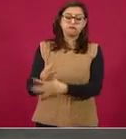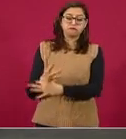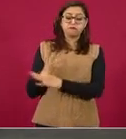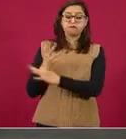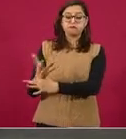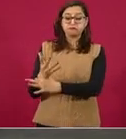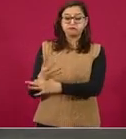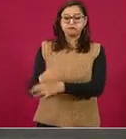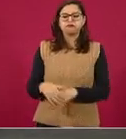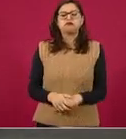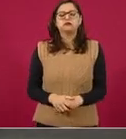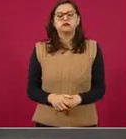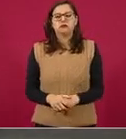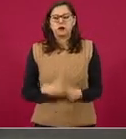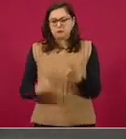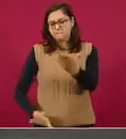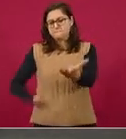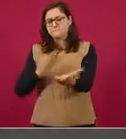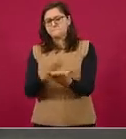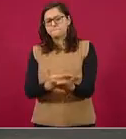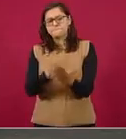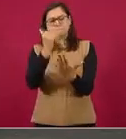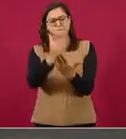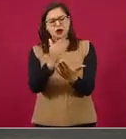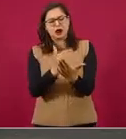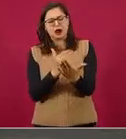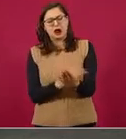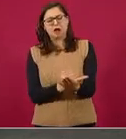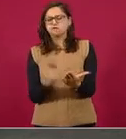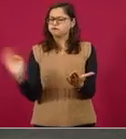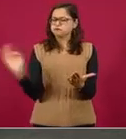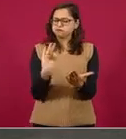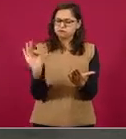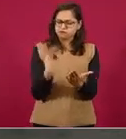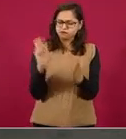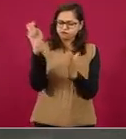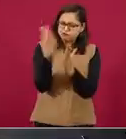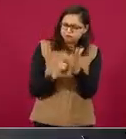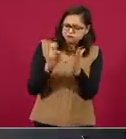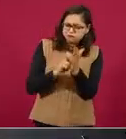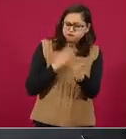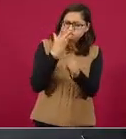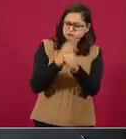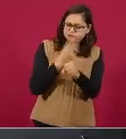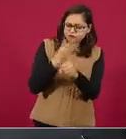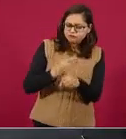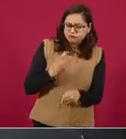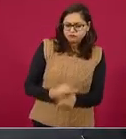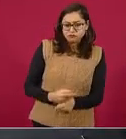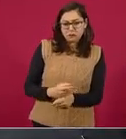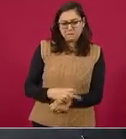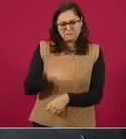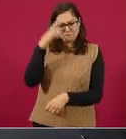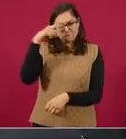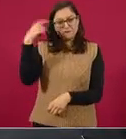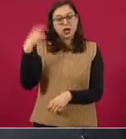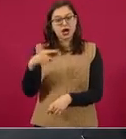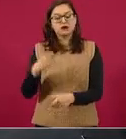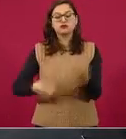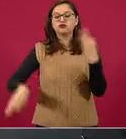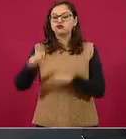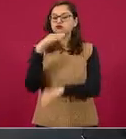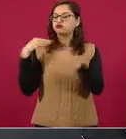cambiar alguna cuestión a la reforma que usted presentó a la Cámara de Diputados, obviamente cuando llegue al Senado, a fin de que se pueda aprobar por parte